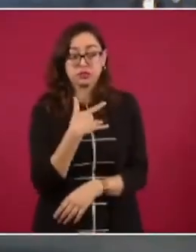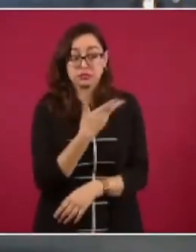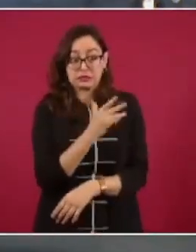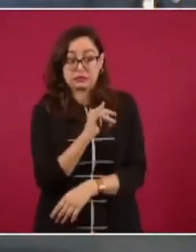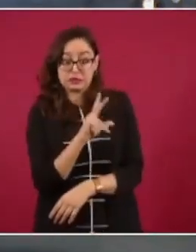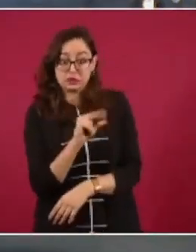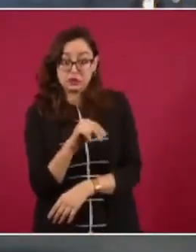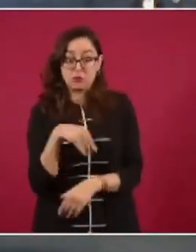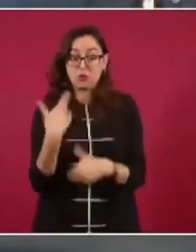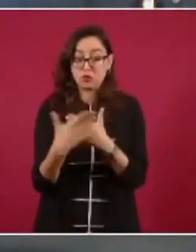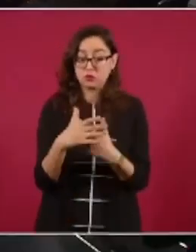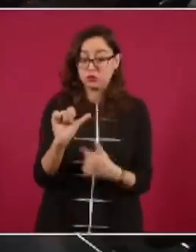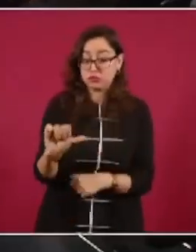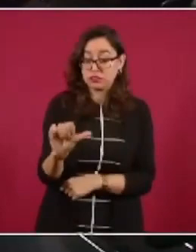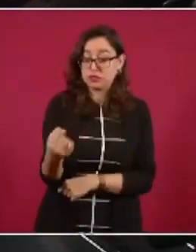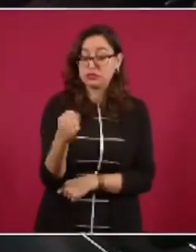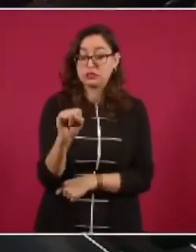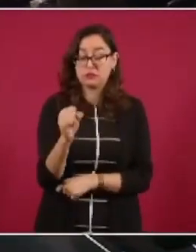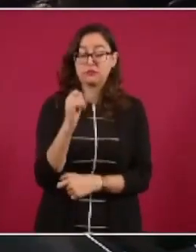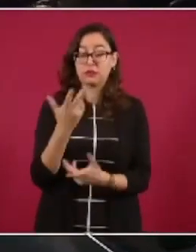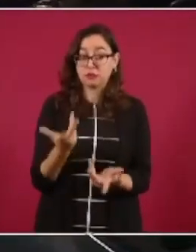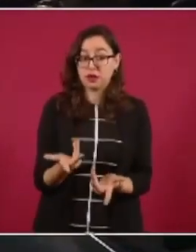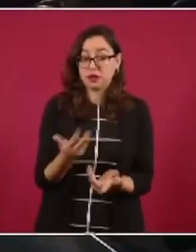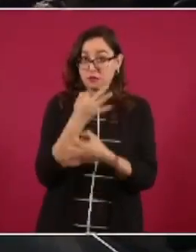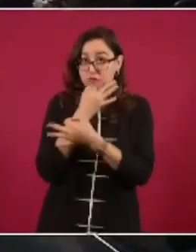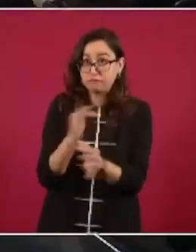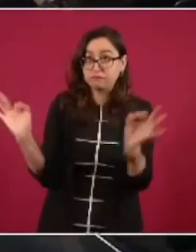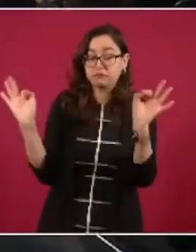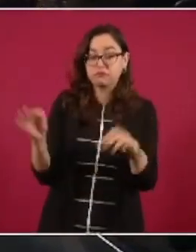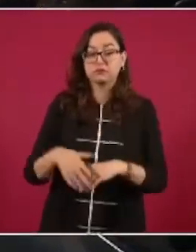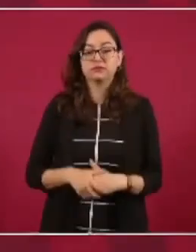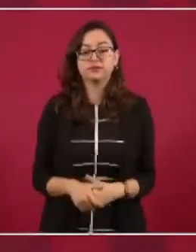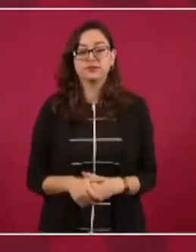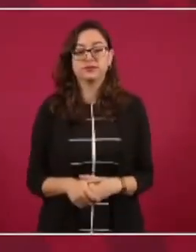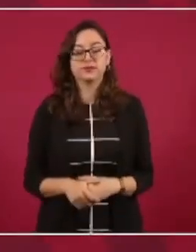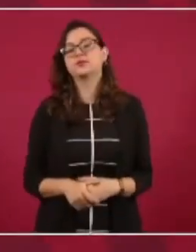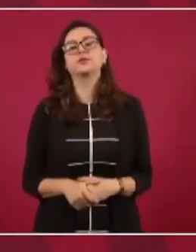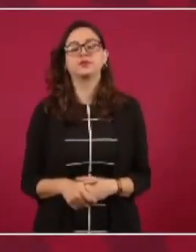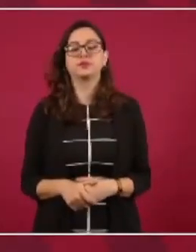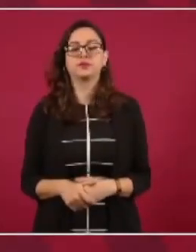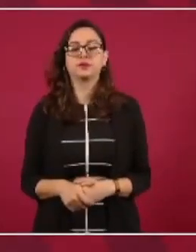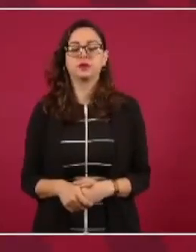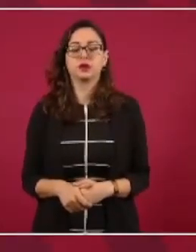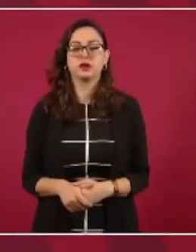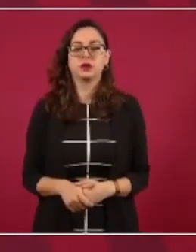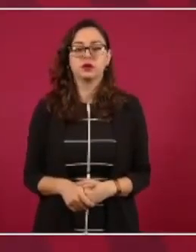del 16. Pues aprovecho para decirles que no voy